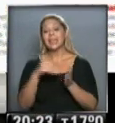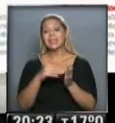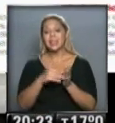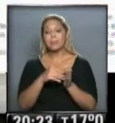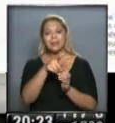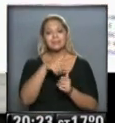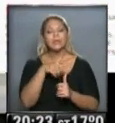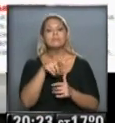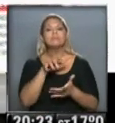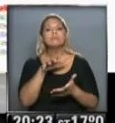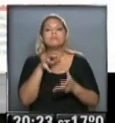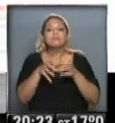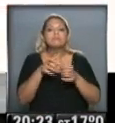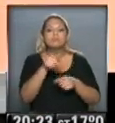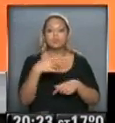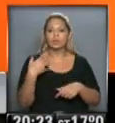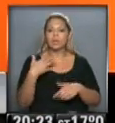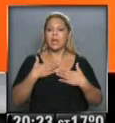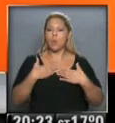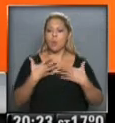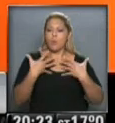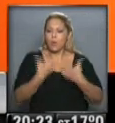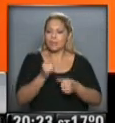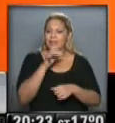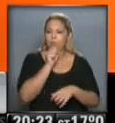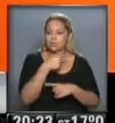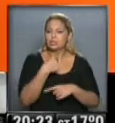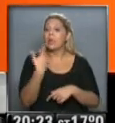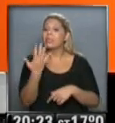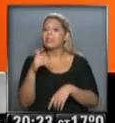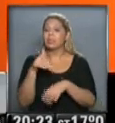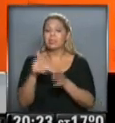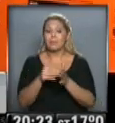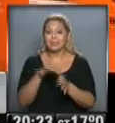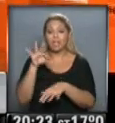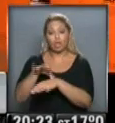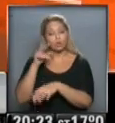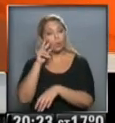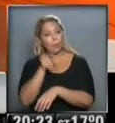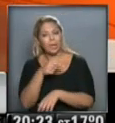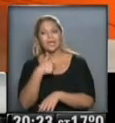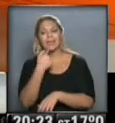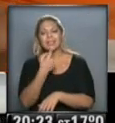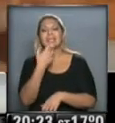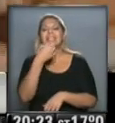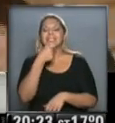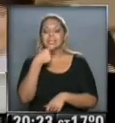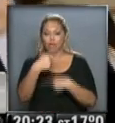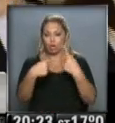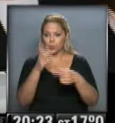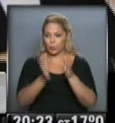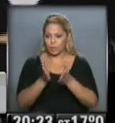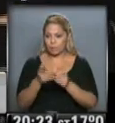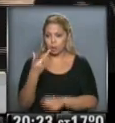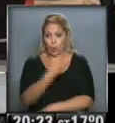según la respuesta del paciente, la tolerancia. Entonces el médico evalúa por cuánto tiempo se mantiene el tratamiento con